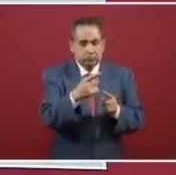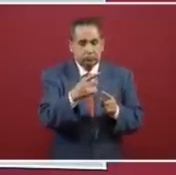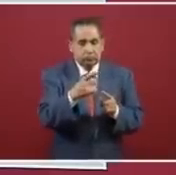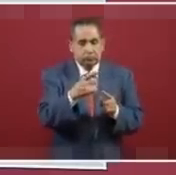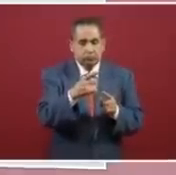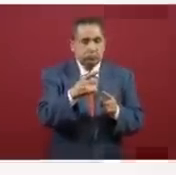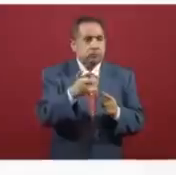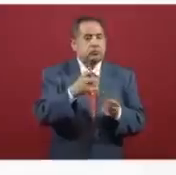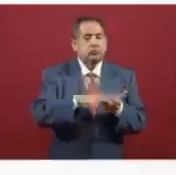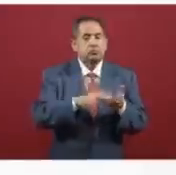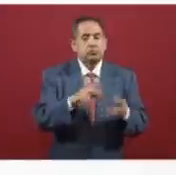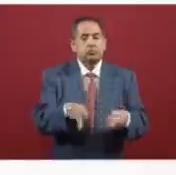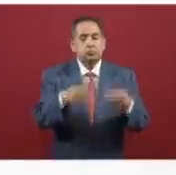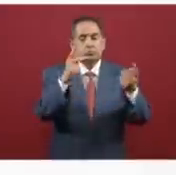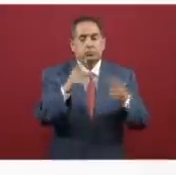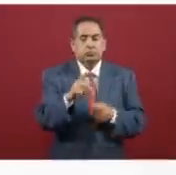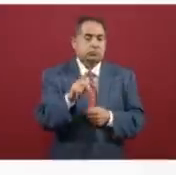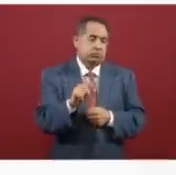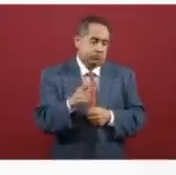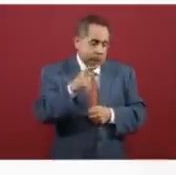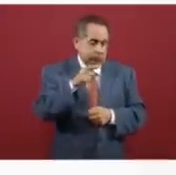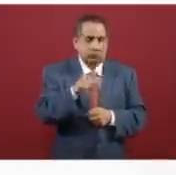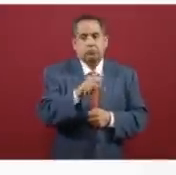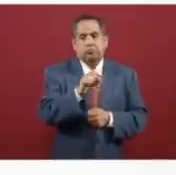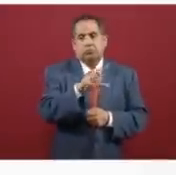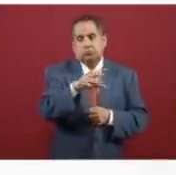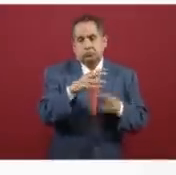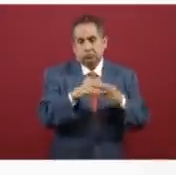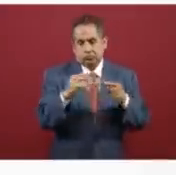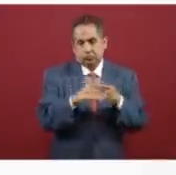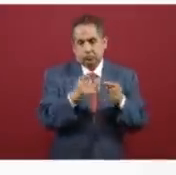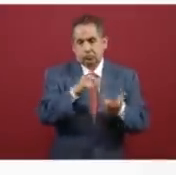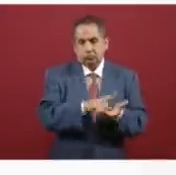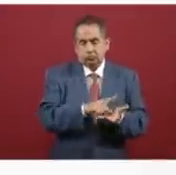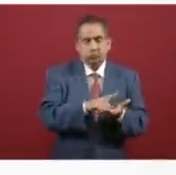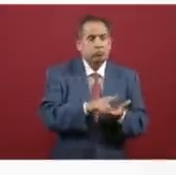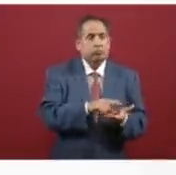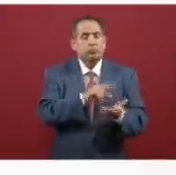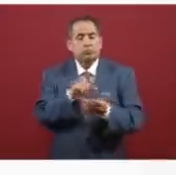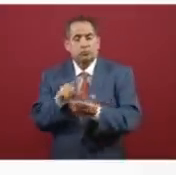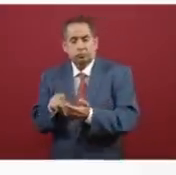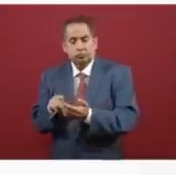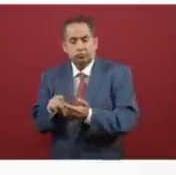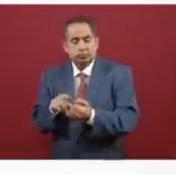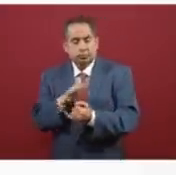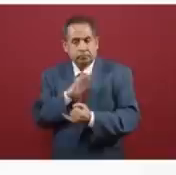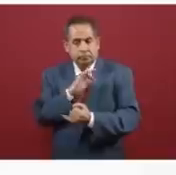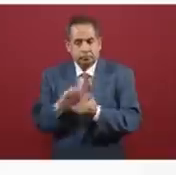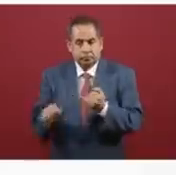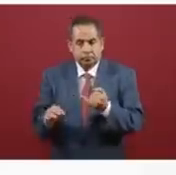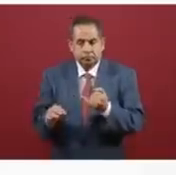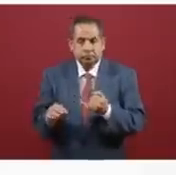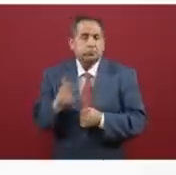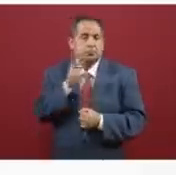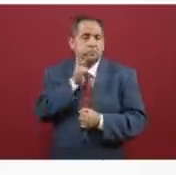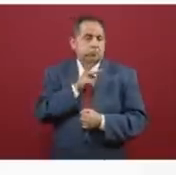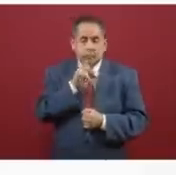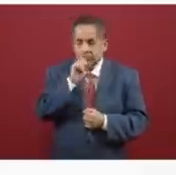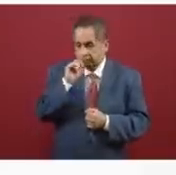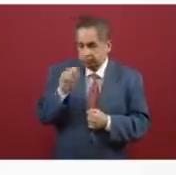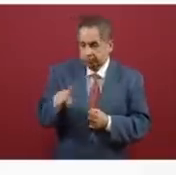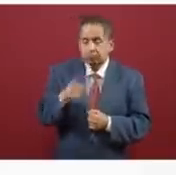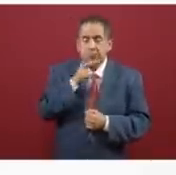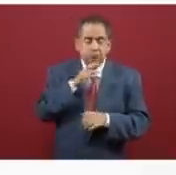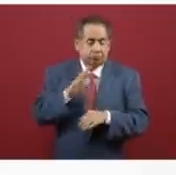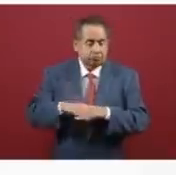está dando un precio al público de 21 pesos con 65 centavos por litro de diesel y aquí pemex los